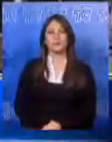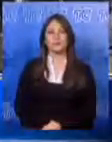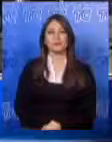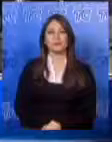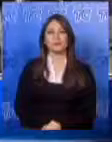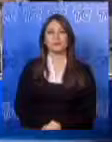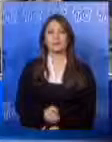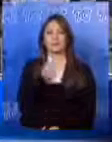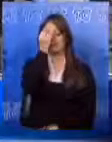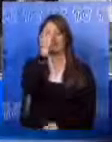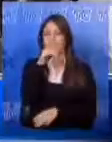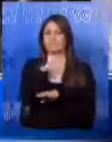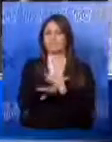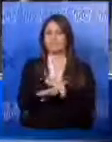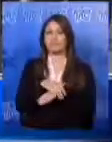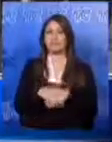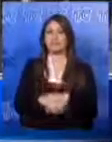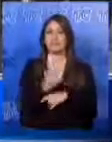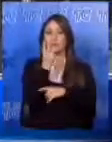Buenas tardes.